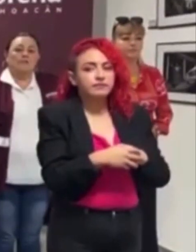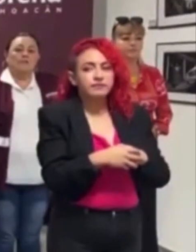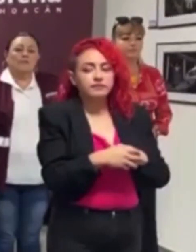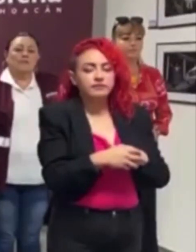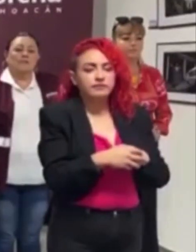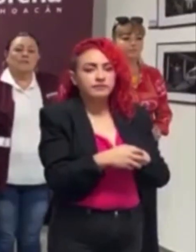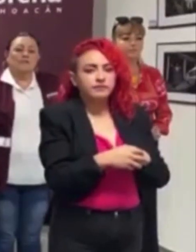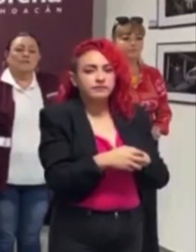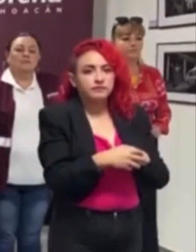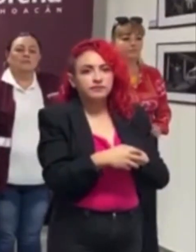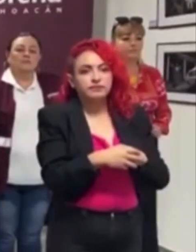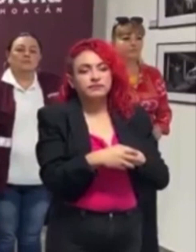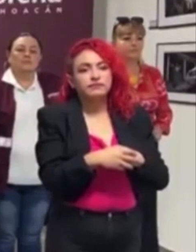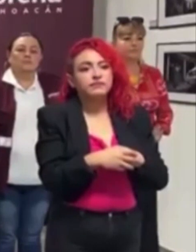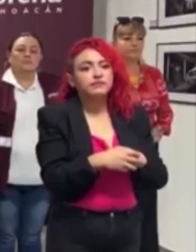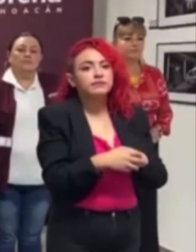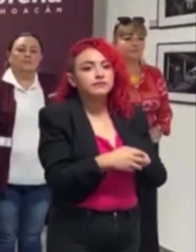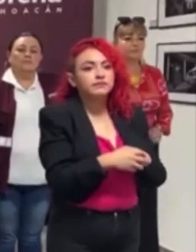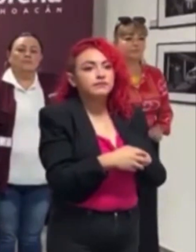pues bueno,